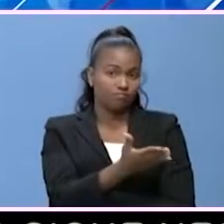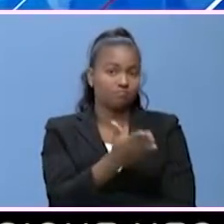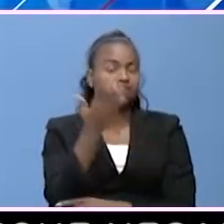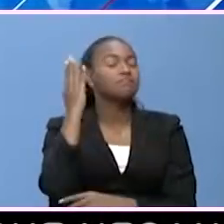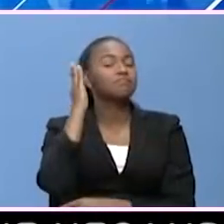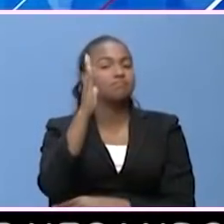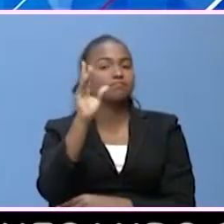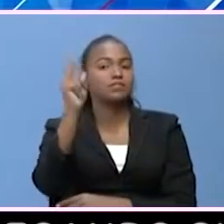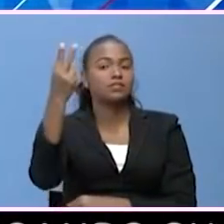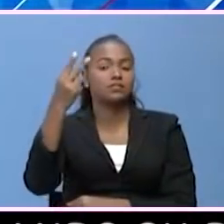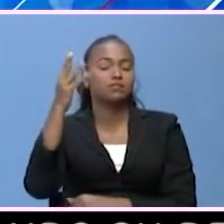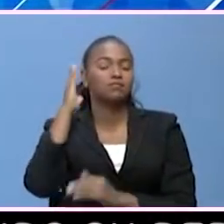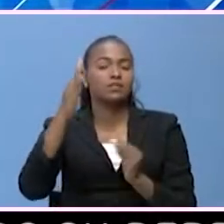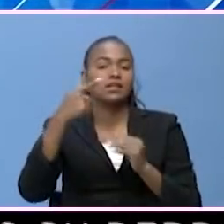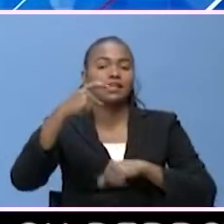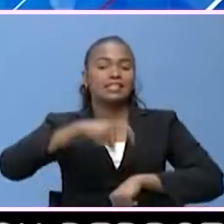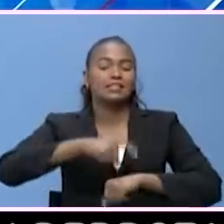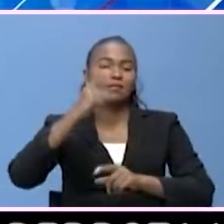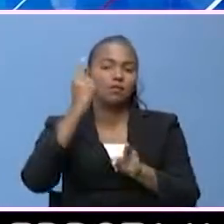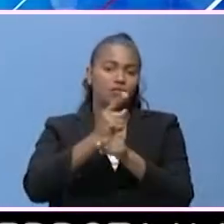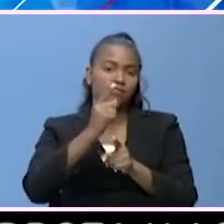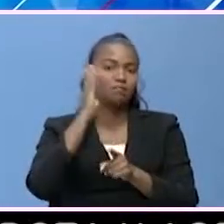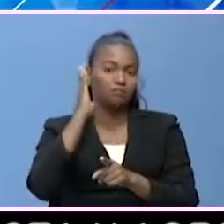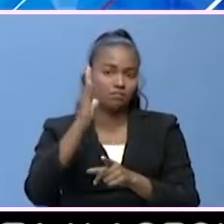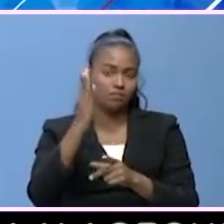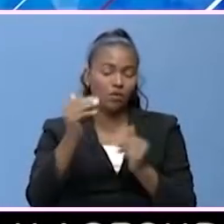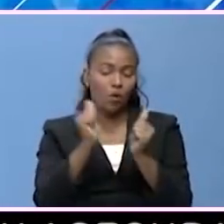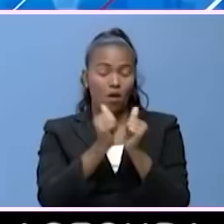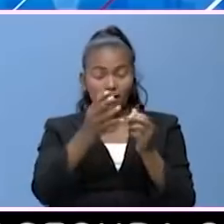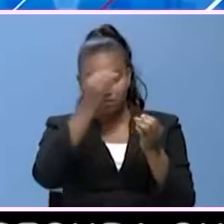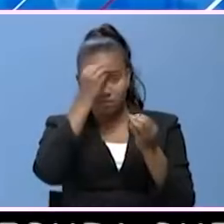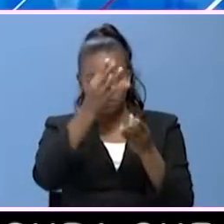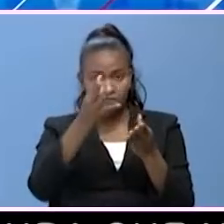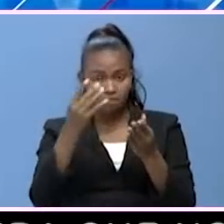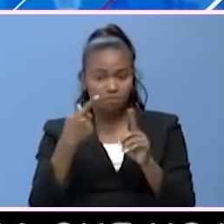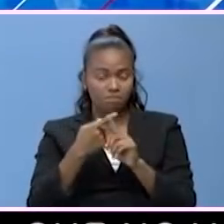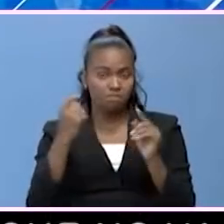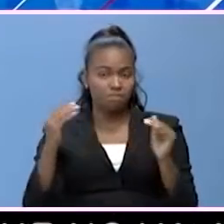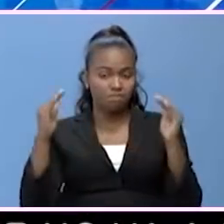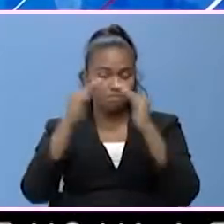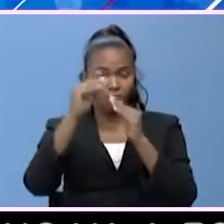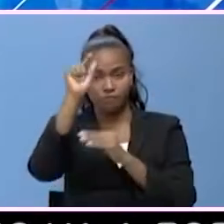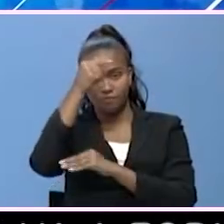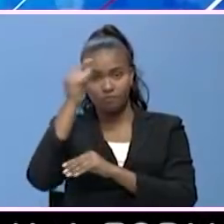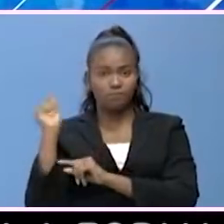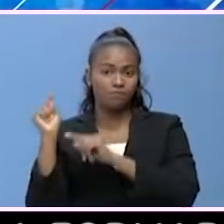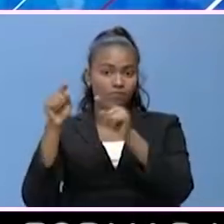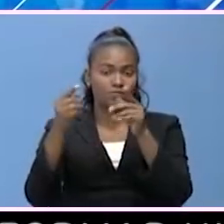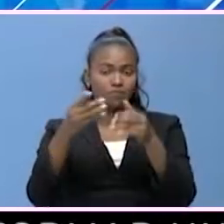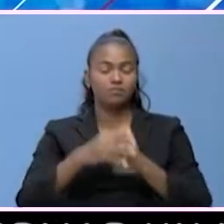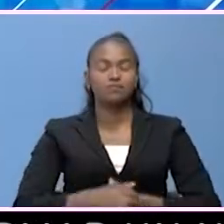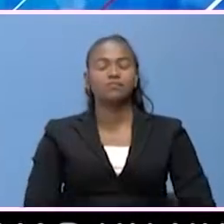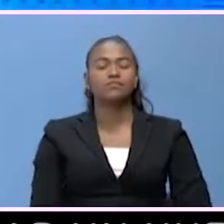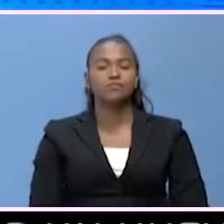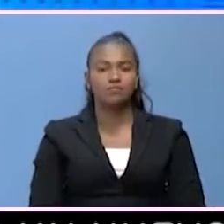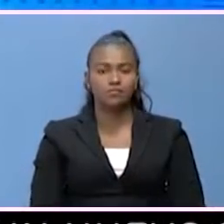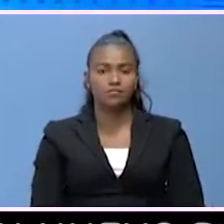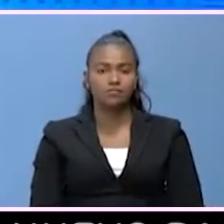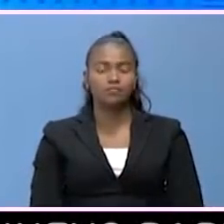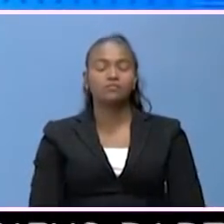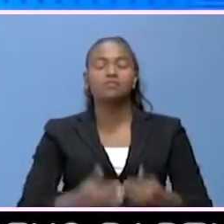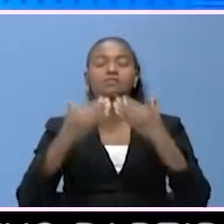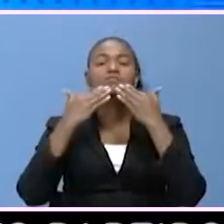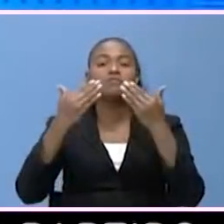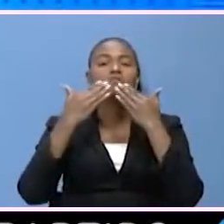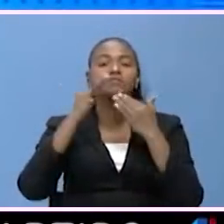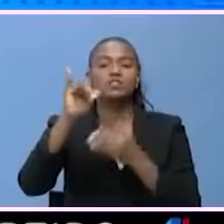pues la segunda les tocará en el tiempo correspondiente. Con esta información, desde la Casa de Gobierno, retorno al estudio.